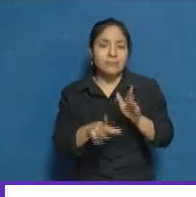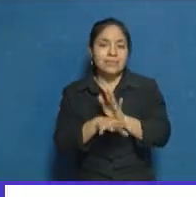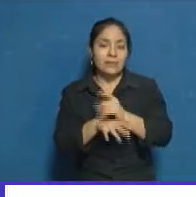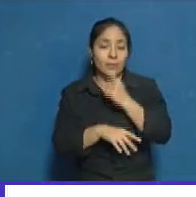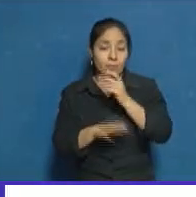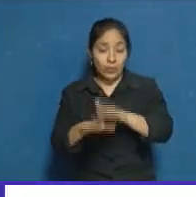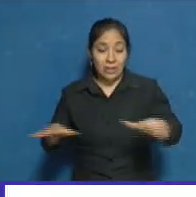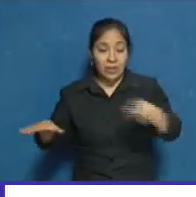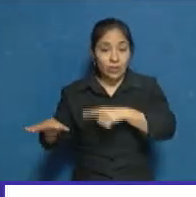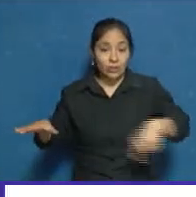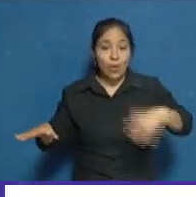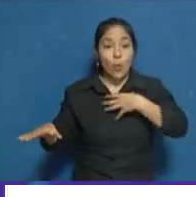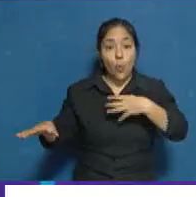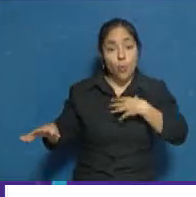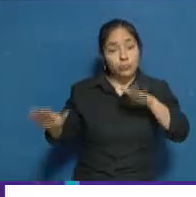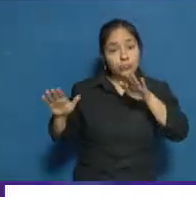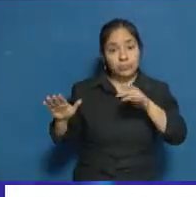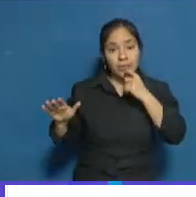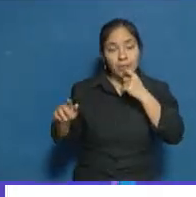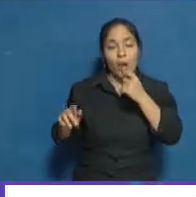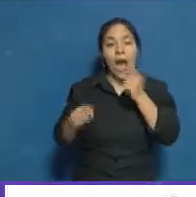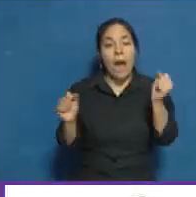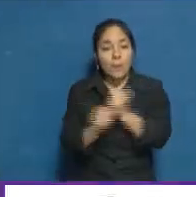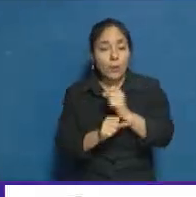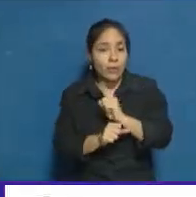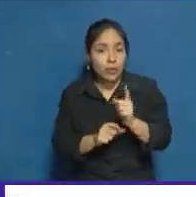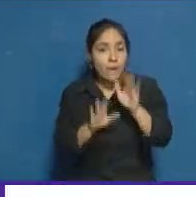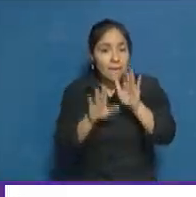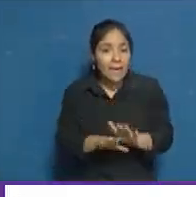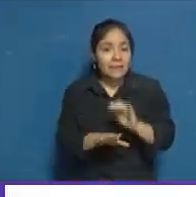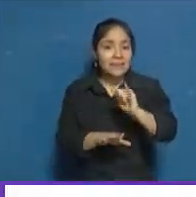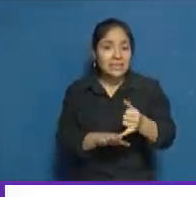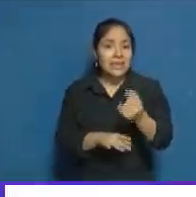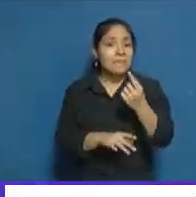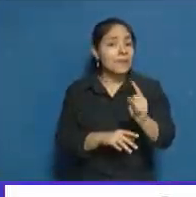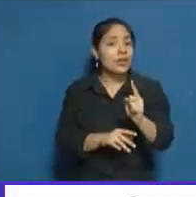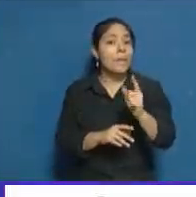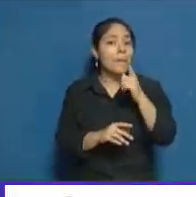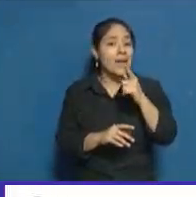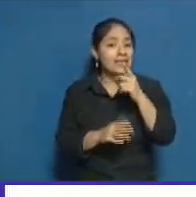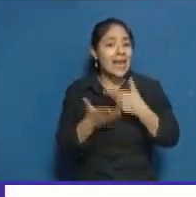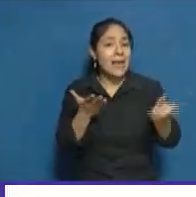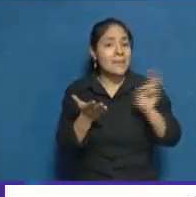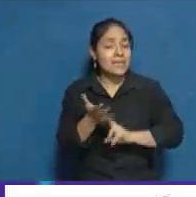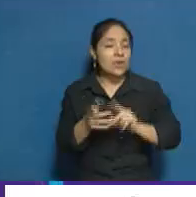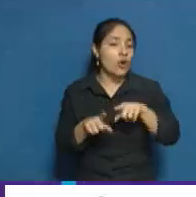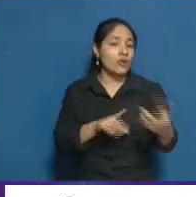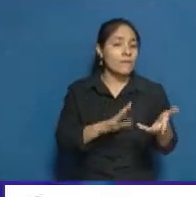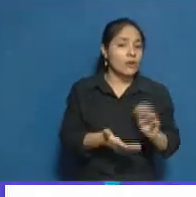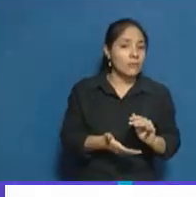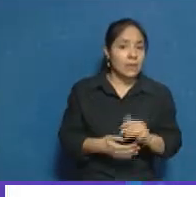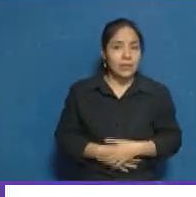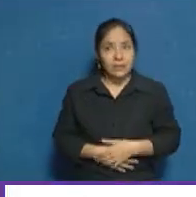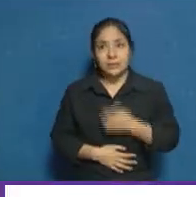los chicos permanecen en el curso si no promocionaron, si no adquirieron los saberes, pero se va a seguir denominando de esa forma. Sería repetir con otro término. Claro,